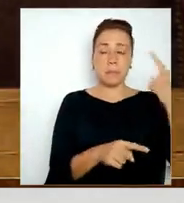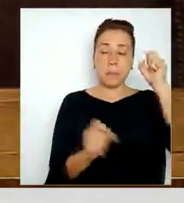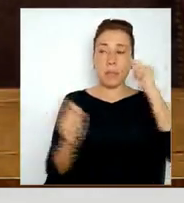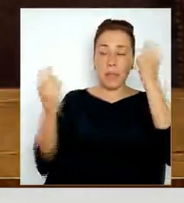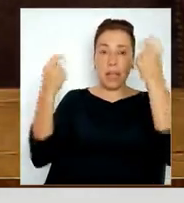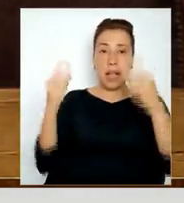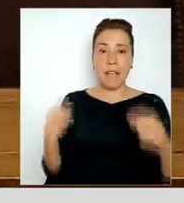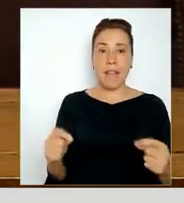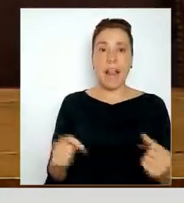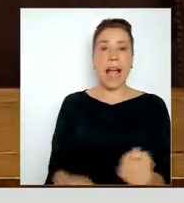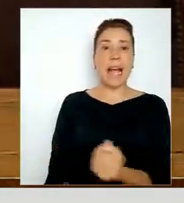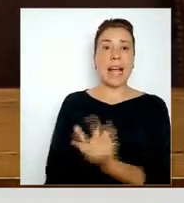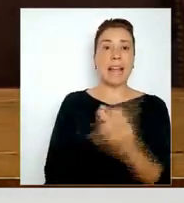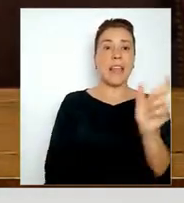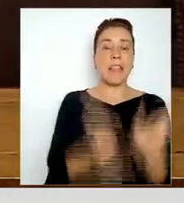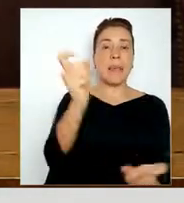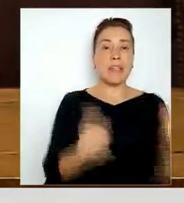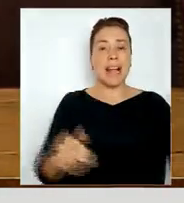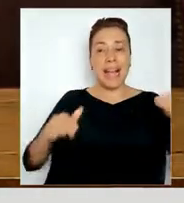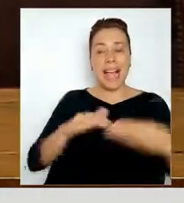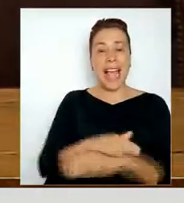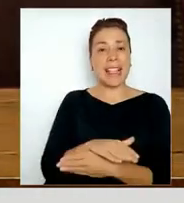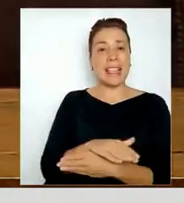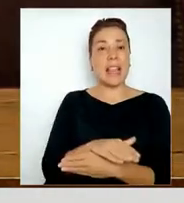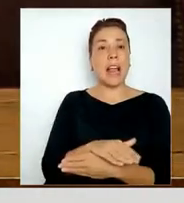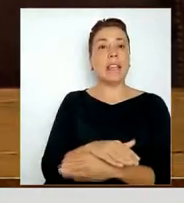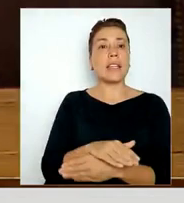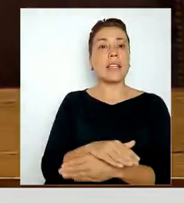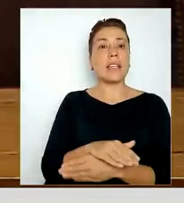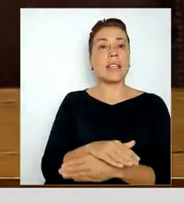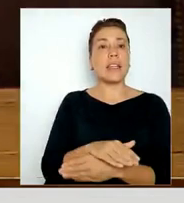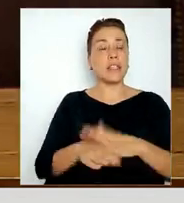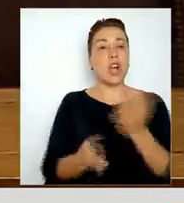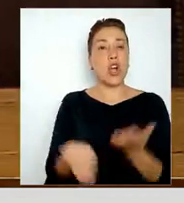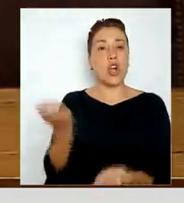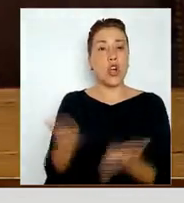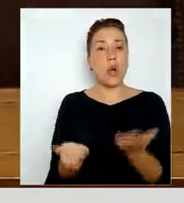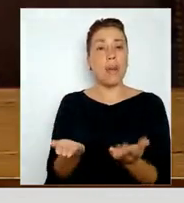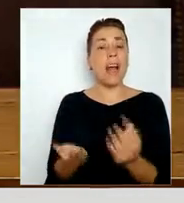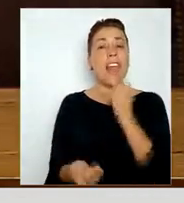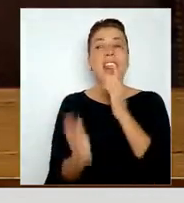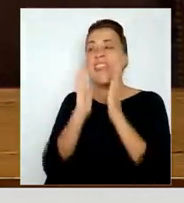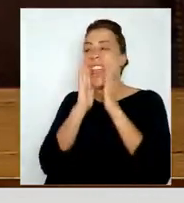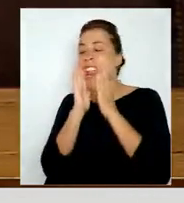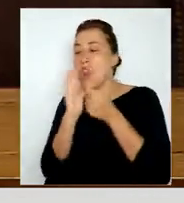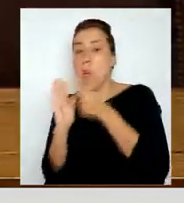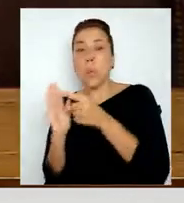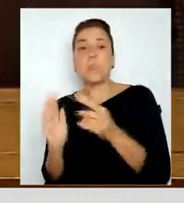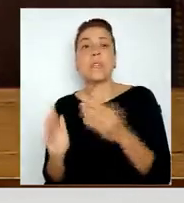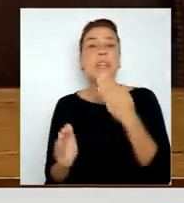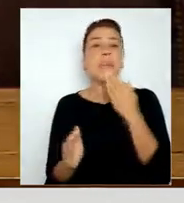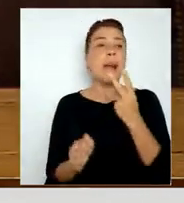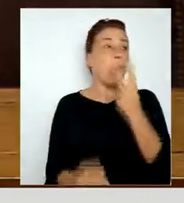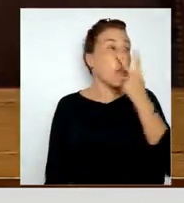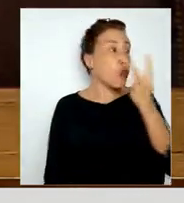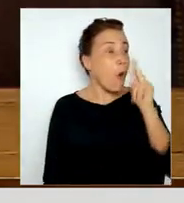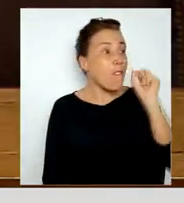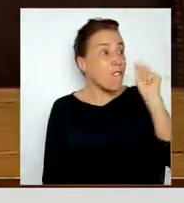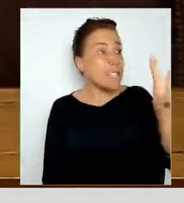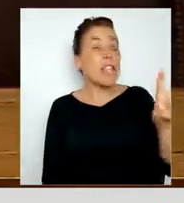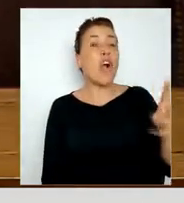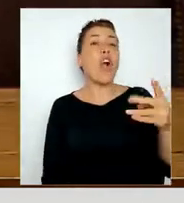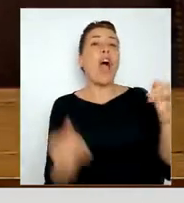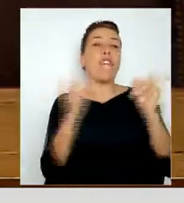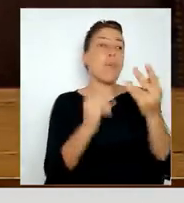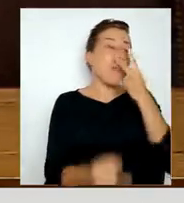personas que entran por vías irregulares se compara autodenuncia con autodenuncia y avistamiento con avistamiento No hay ninguna